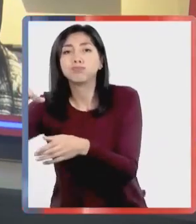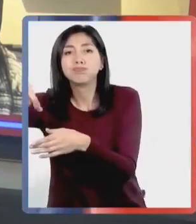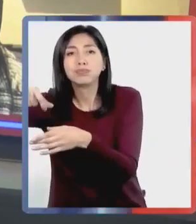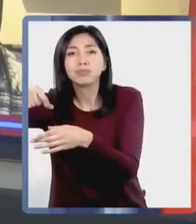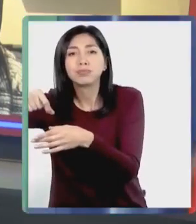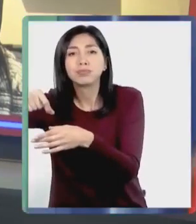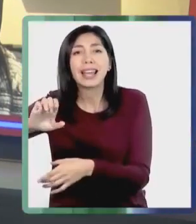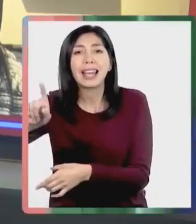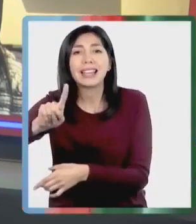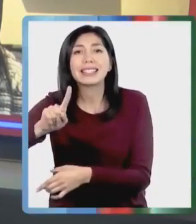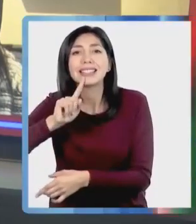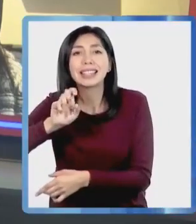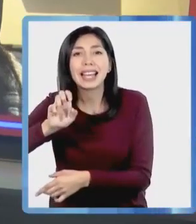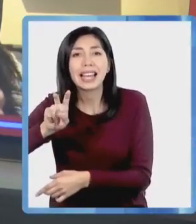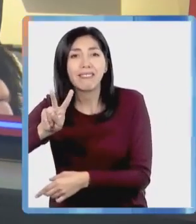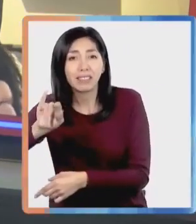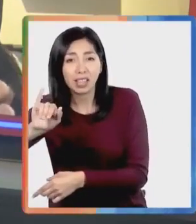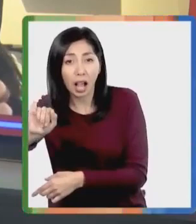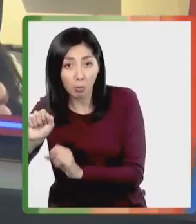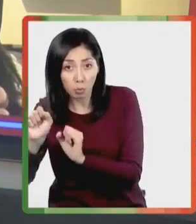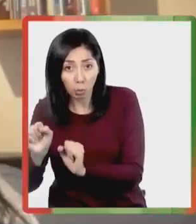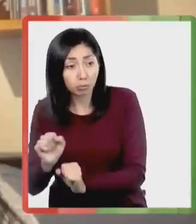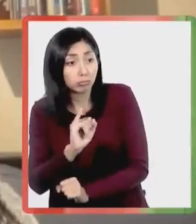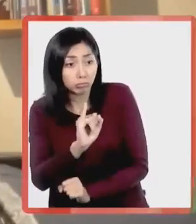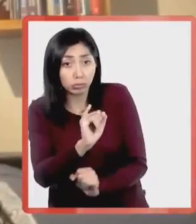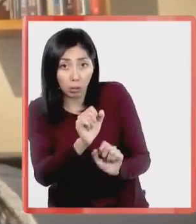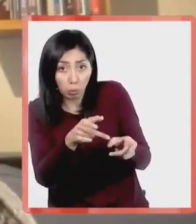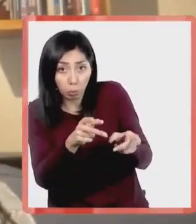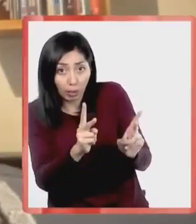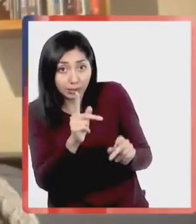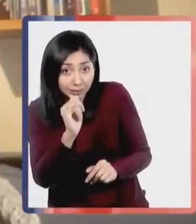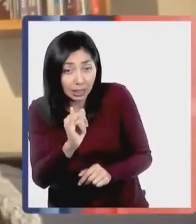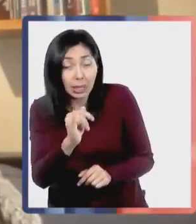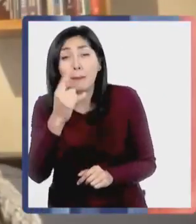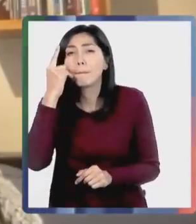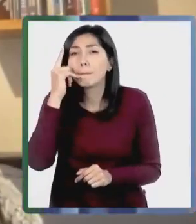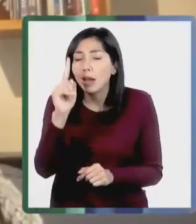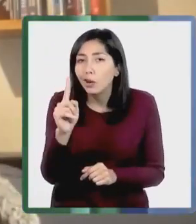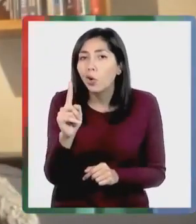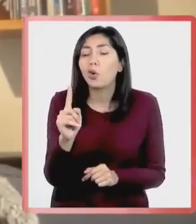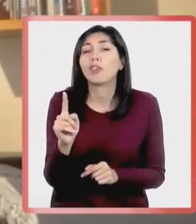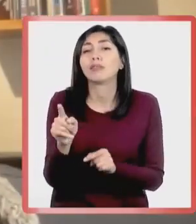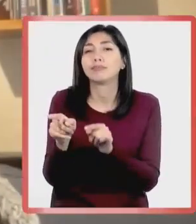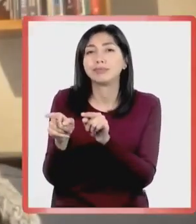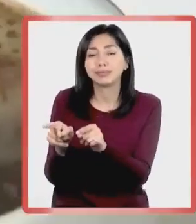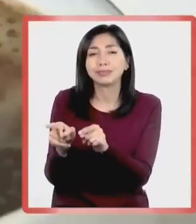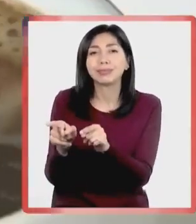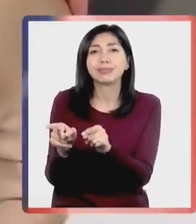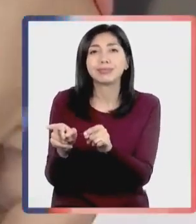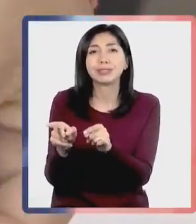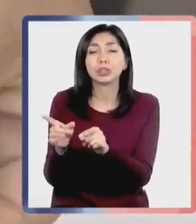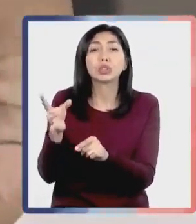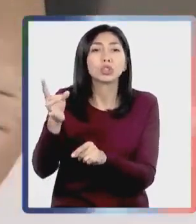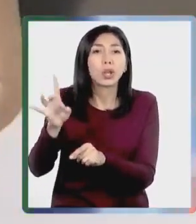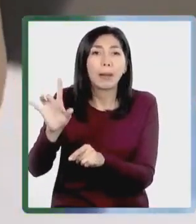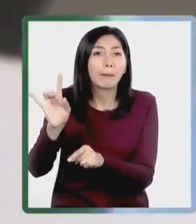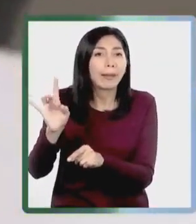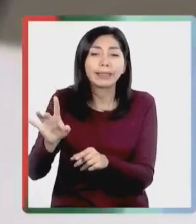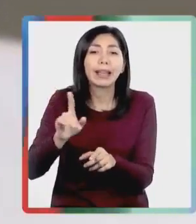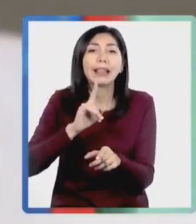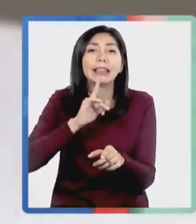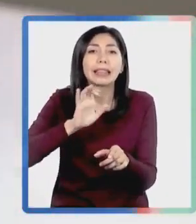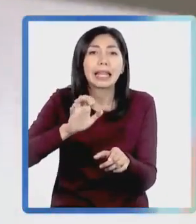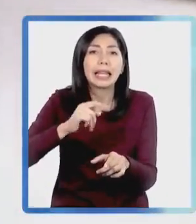cambié a la stevia. ¿Usted recomendaría la stevia? Sí puede usar stevia, pero siempre y cuando la utilice